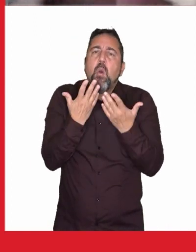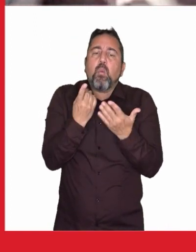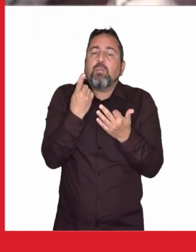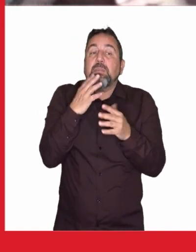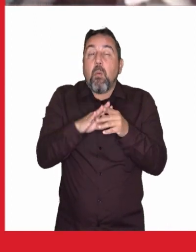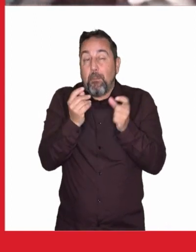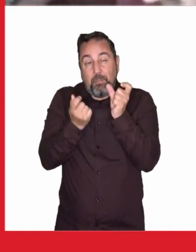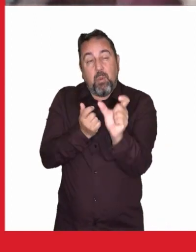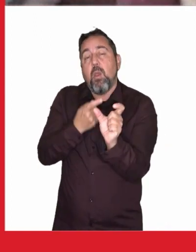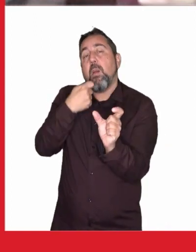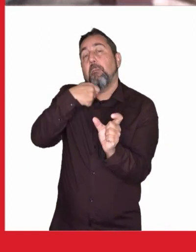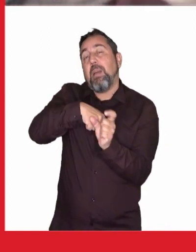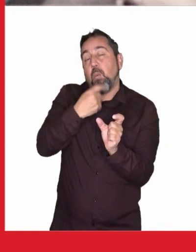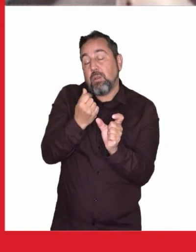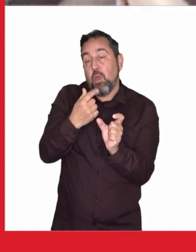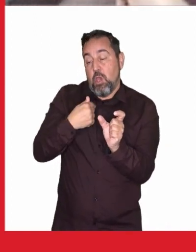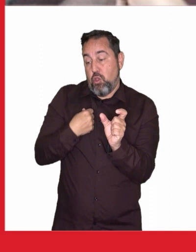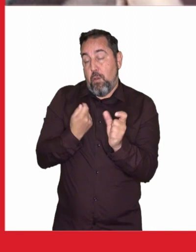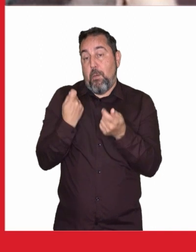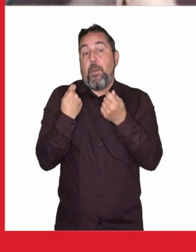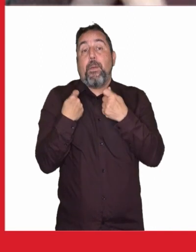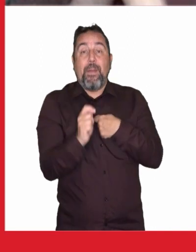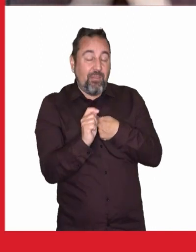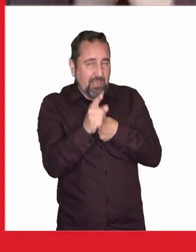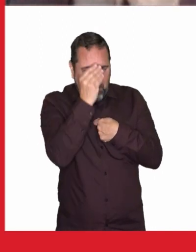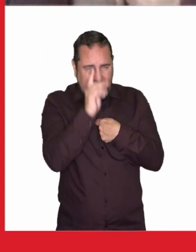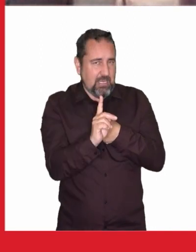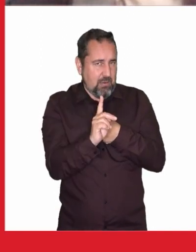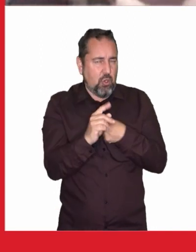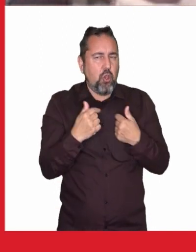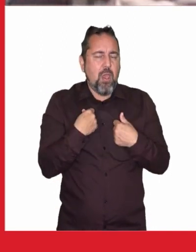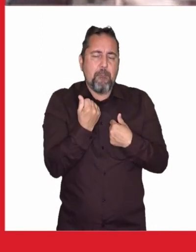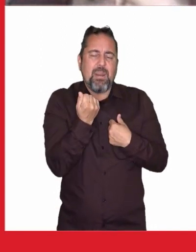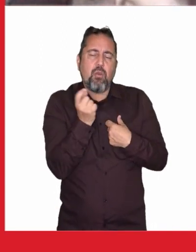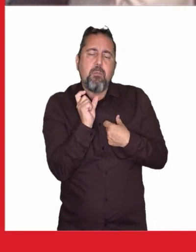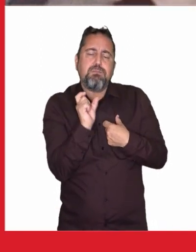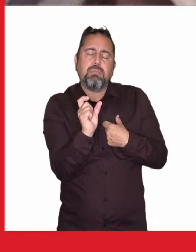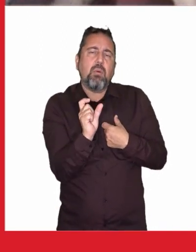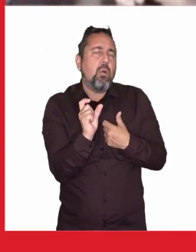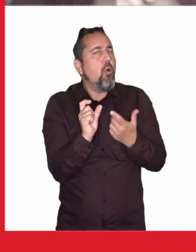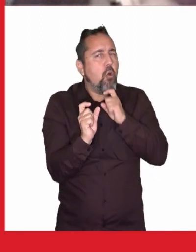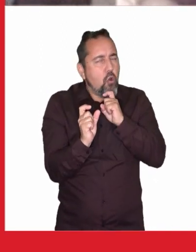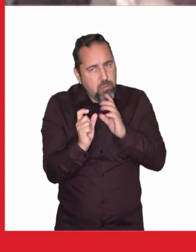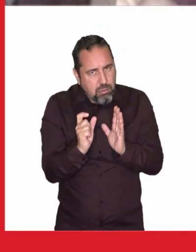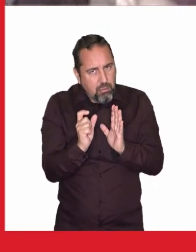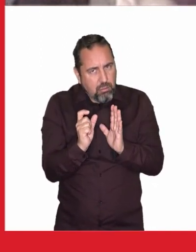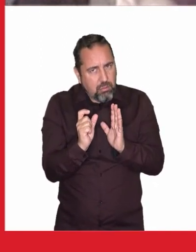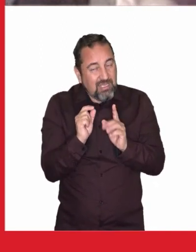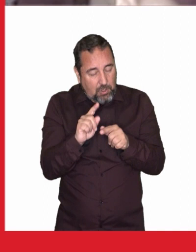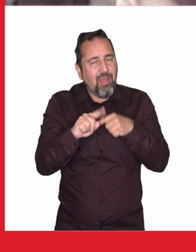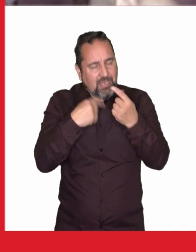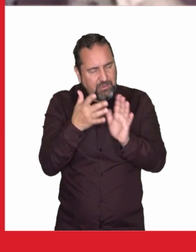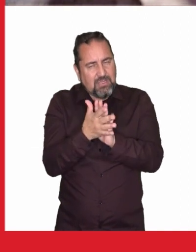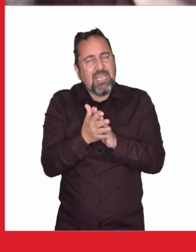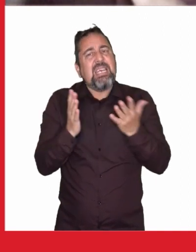Entonces, cuando vais a pensar en el precio que pagan por unidad, que es tanto al precio al que yo vendo, tenéis que pensar en cómo voy a fijar mi